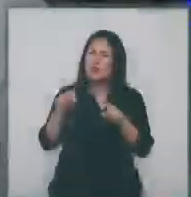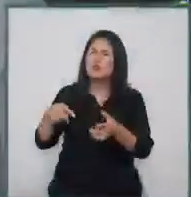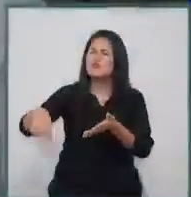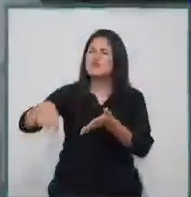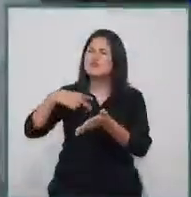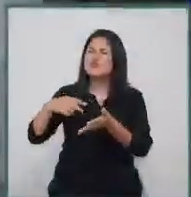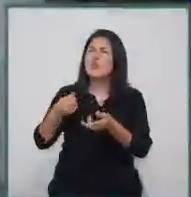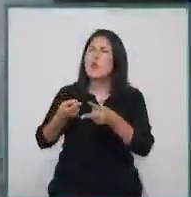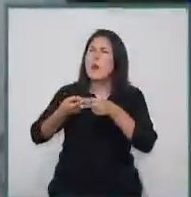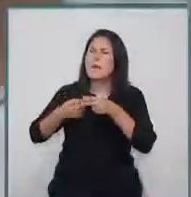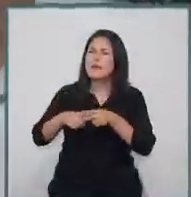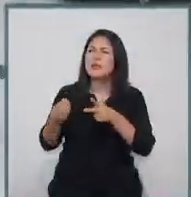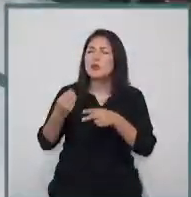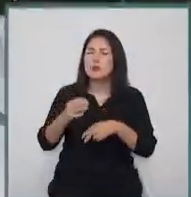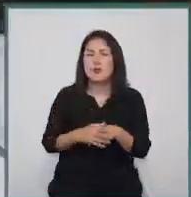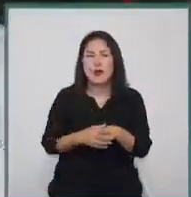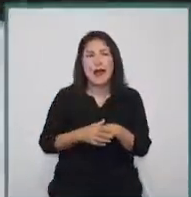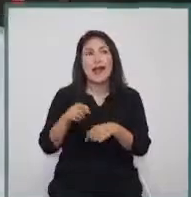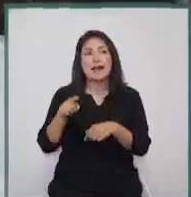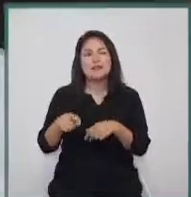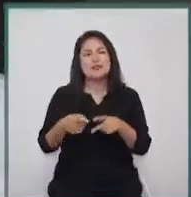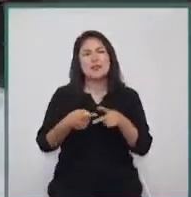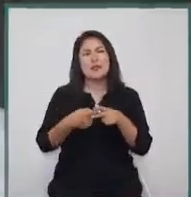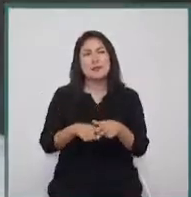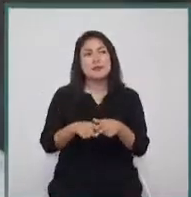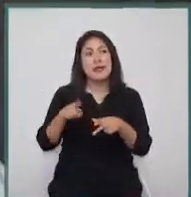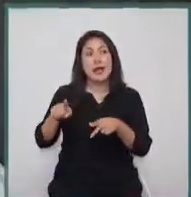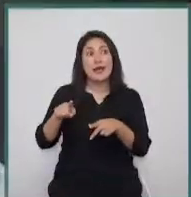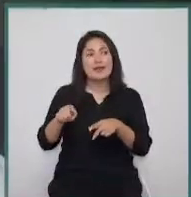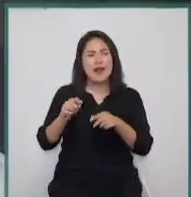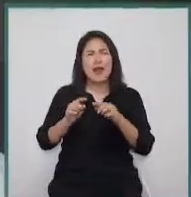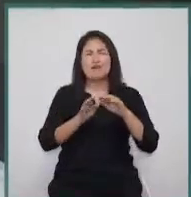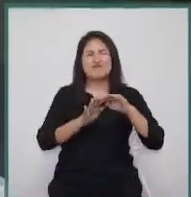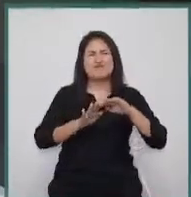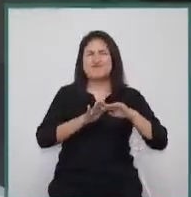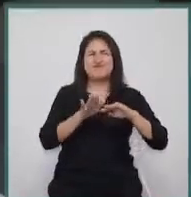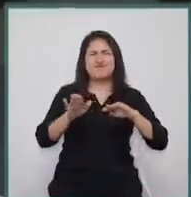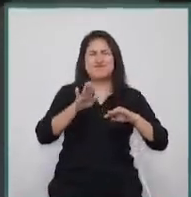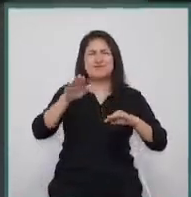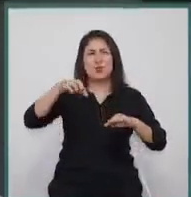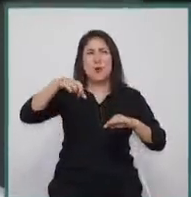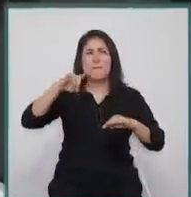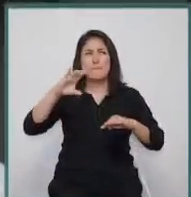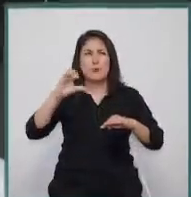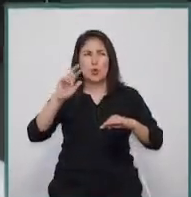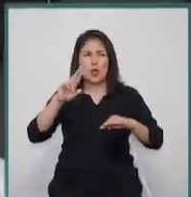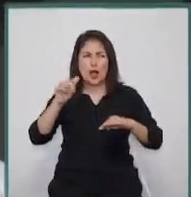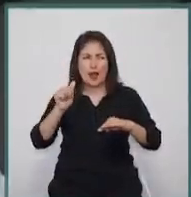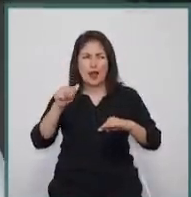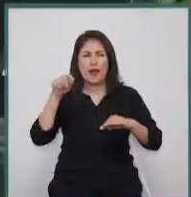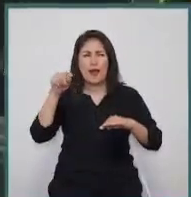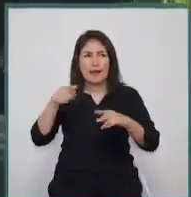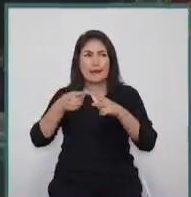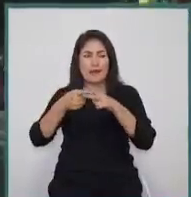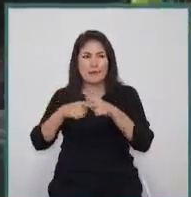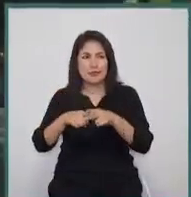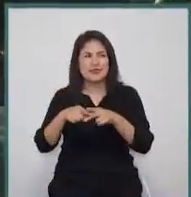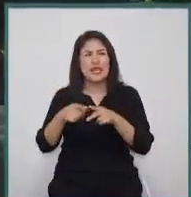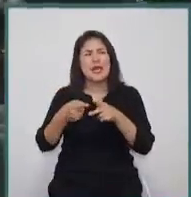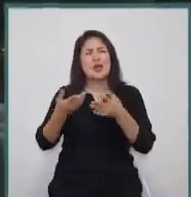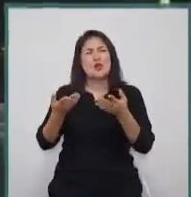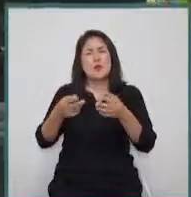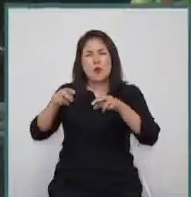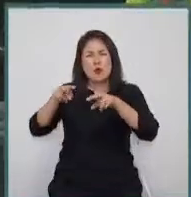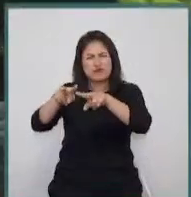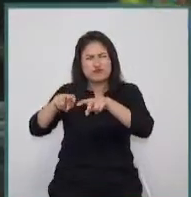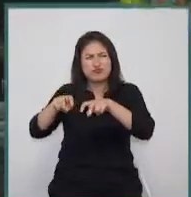¿Cómo así nace el Huaylas? El Huaylas nace en las alturas de Pucará y Viques.